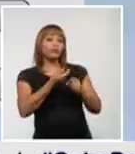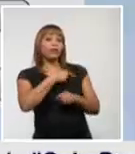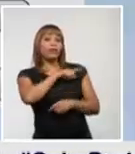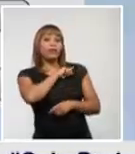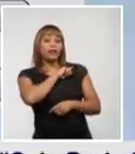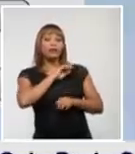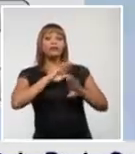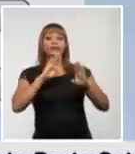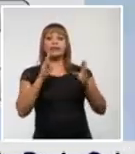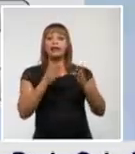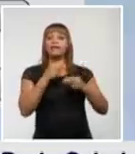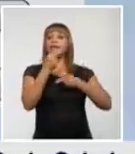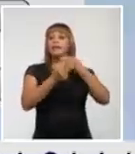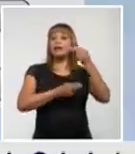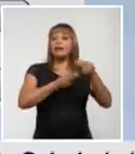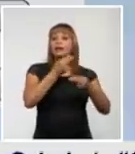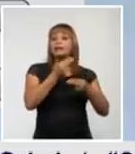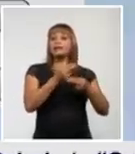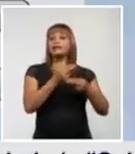han procesado